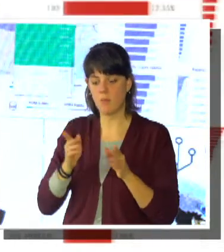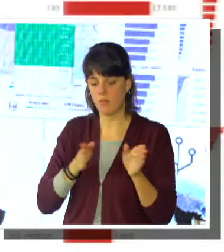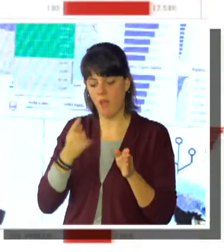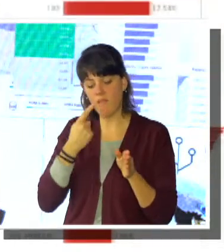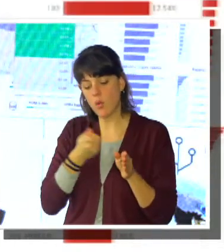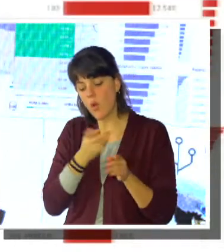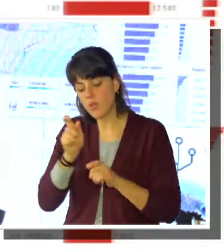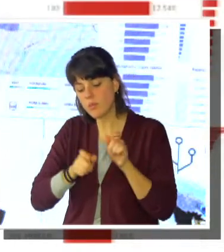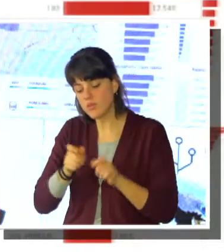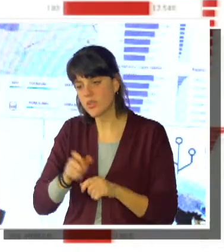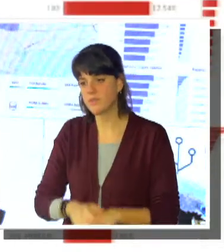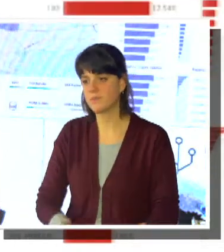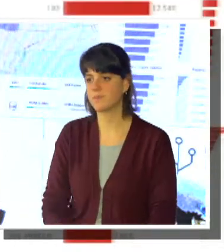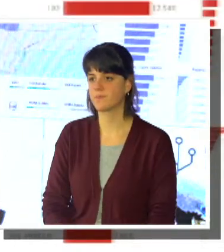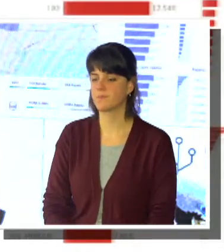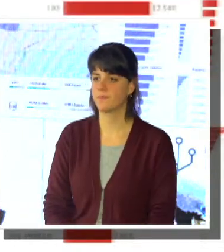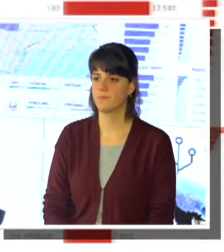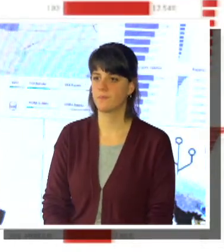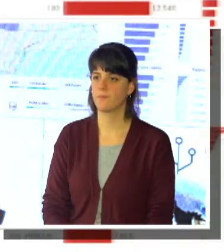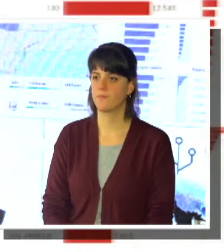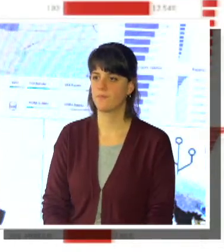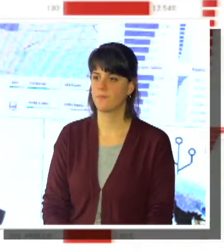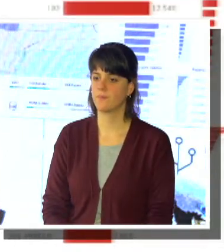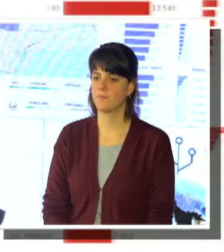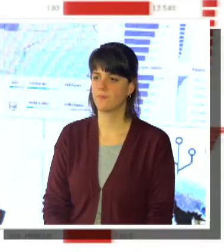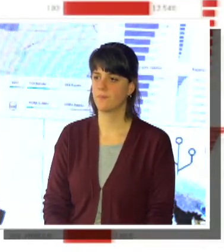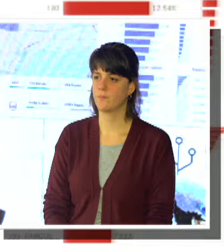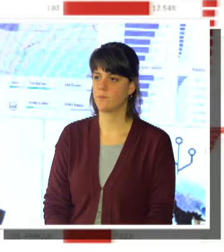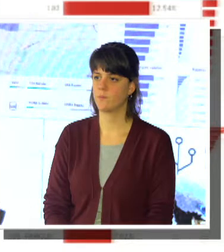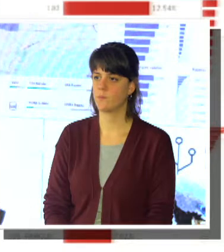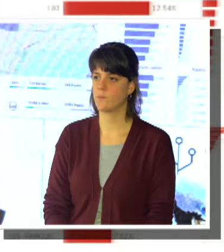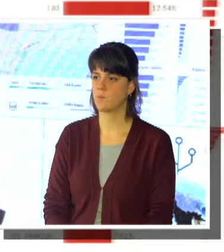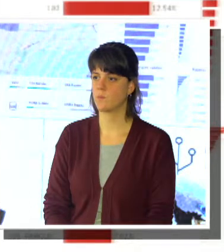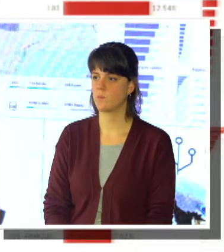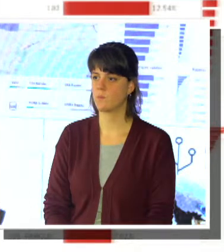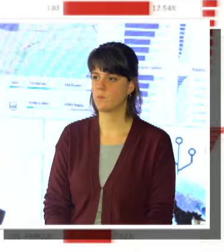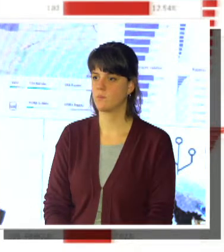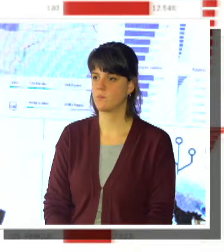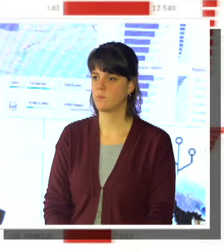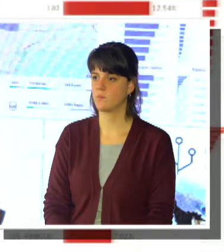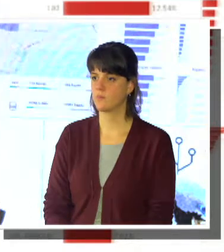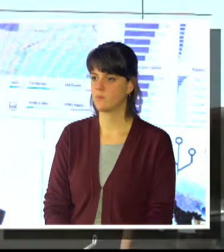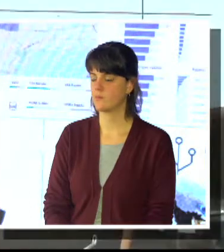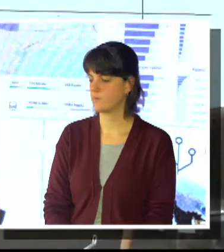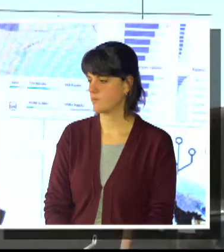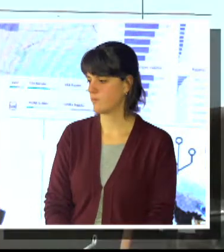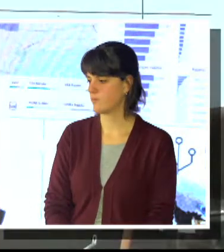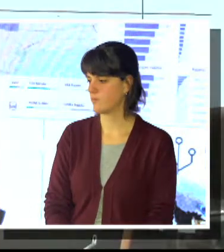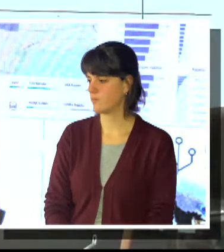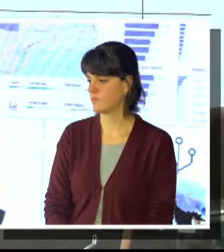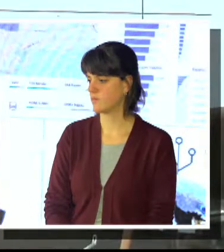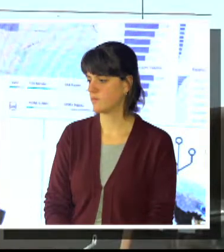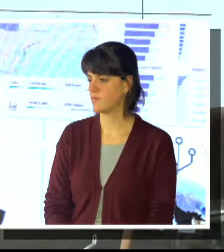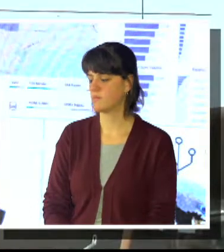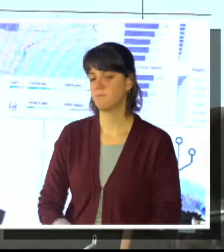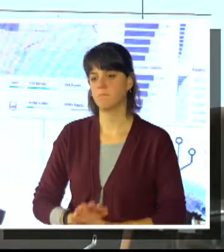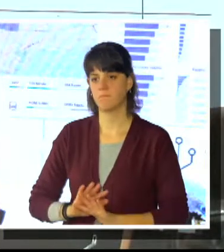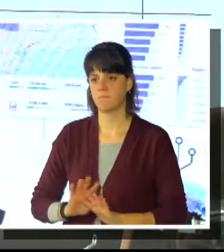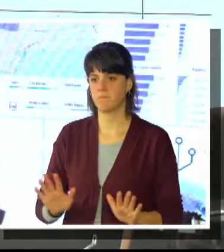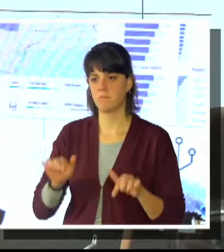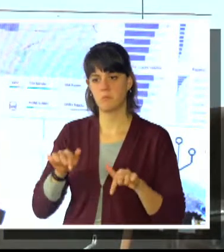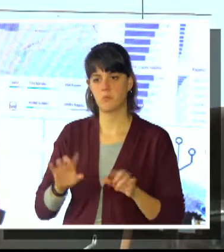Y brinda la velocidad promedio, tiempo promedio, velocidad máxima y mínima y una planilla exportable a Excel con todos los datos de los